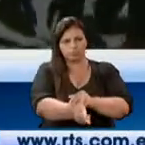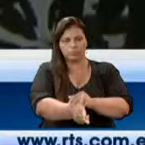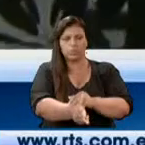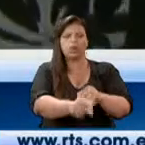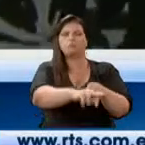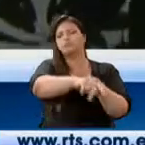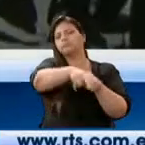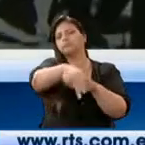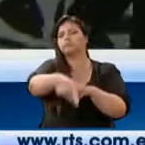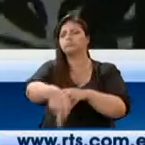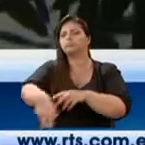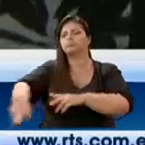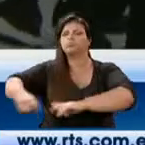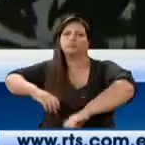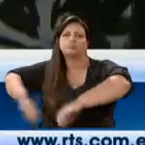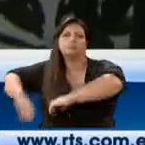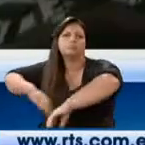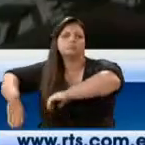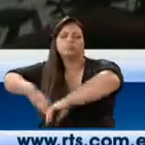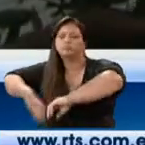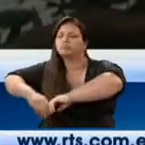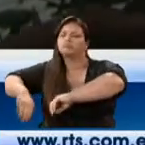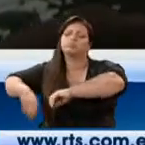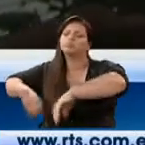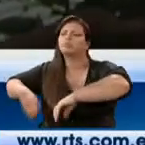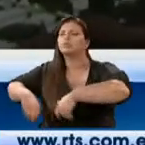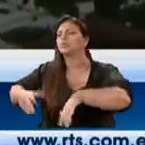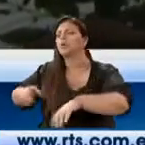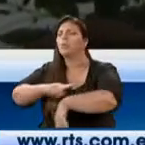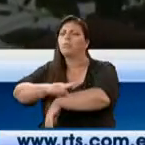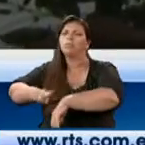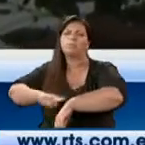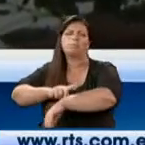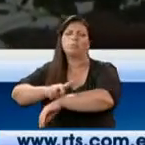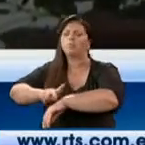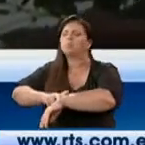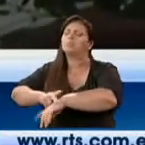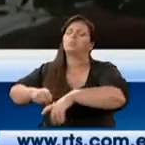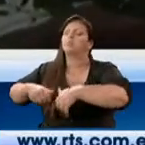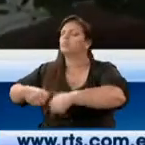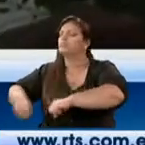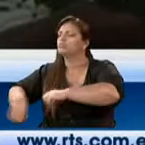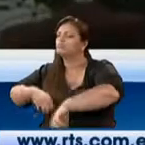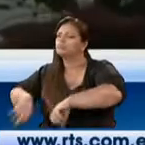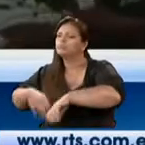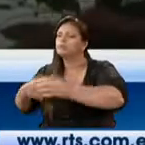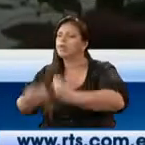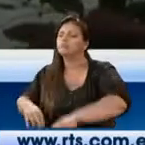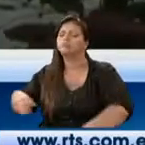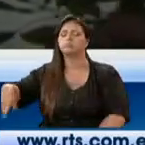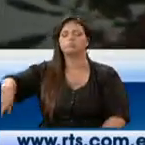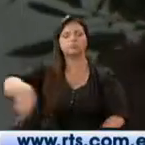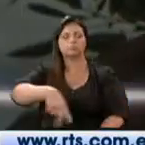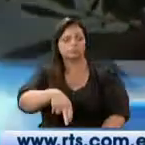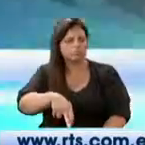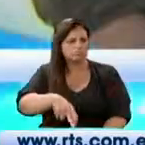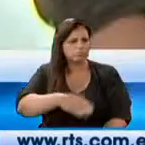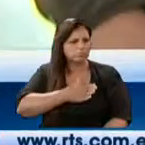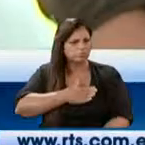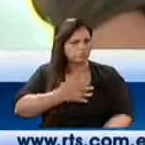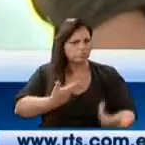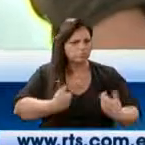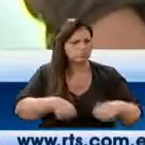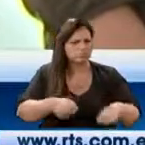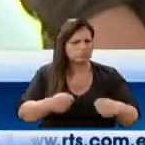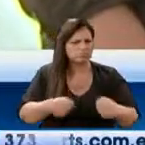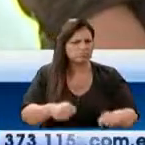las 2:50, casi 3, y no encontré mi moto. Incluso el policía que está a cargo de ese sector me dice que ya era la segunda moto en esa semana. Y que